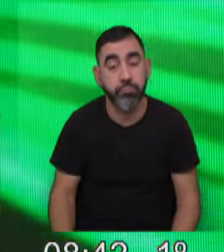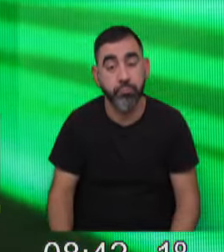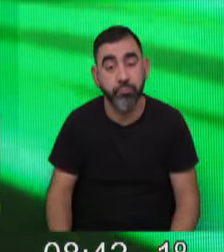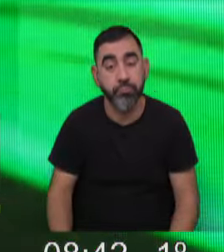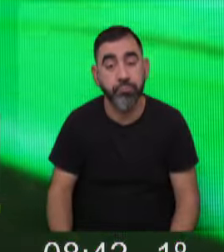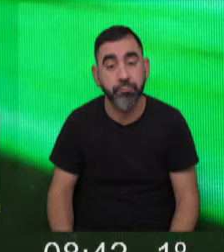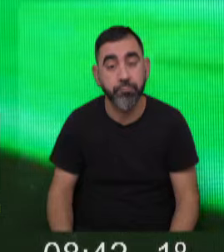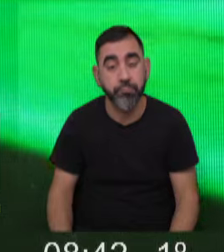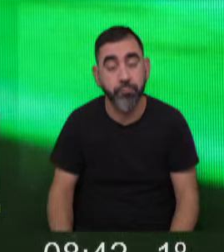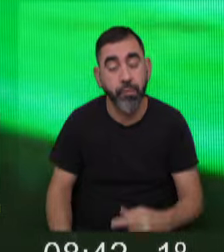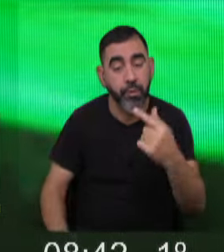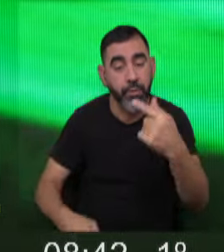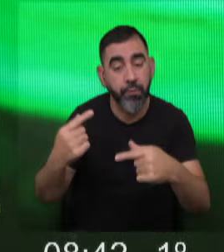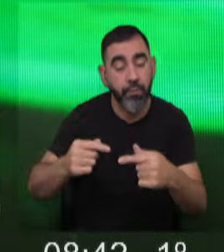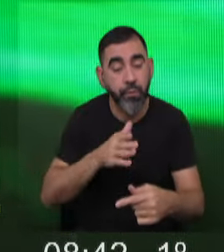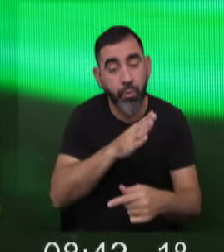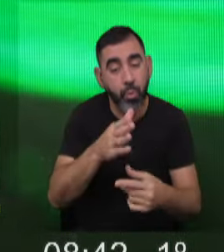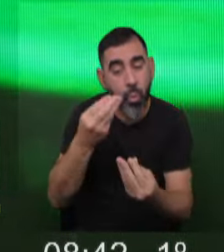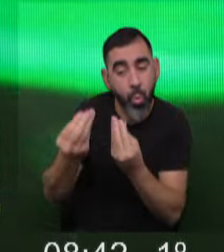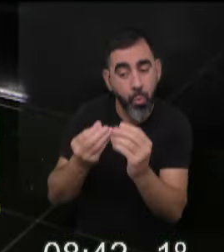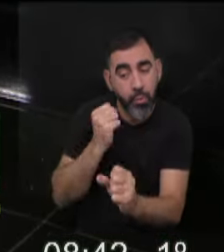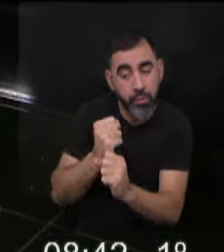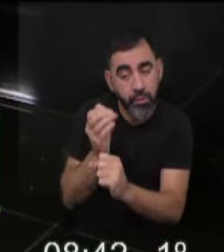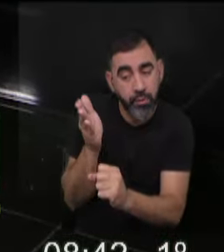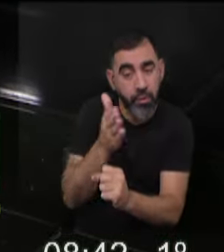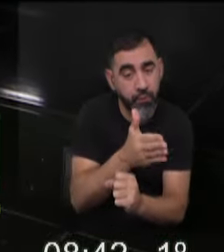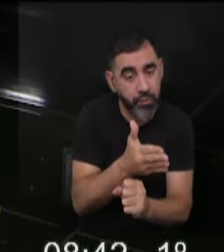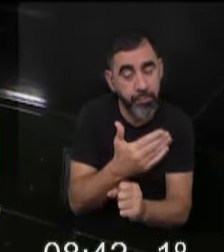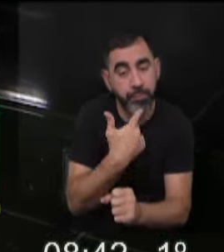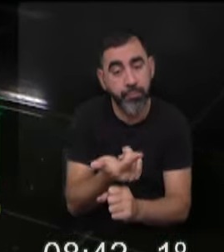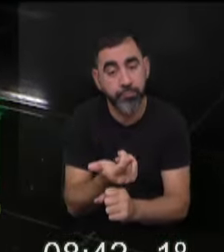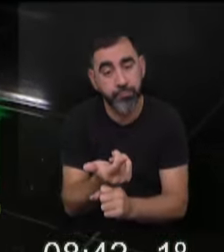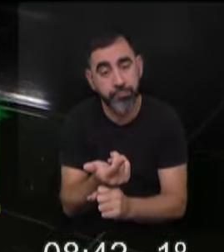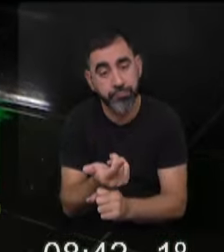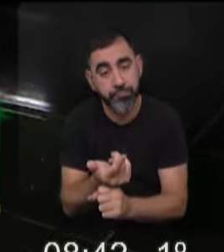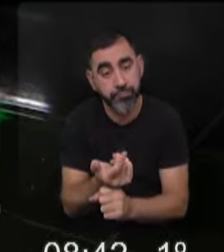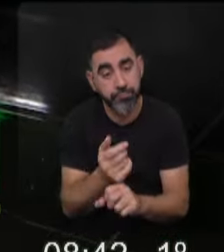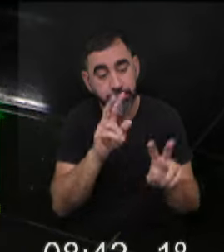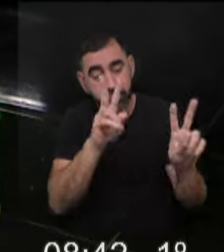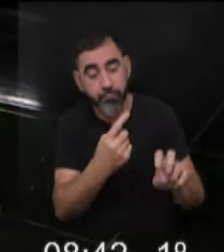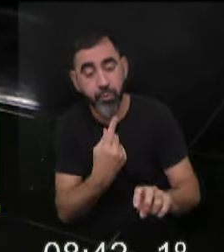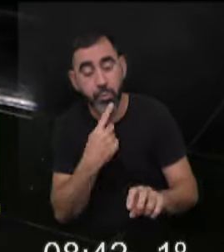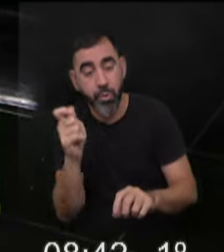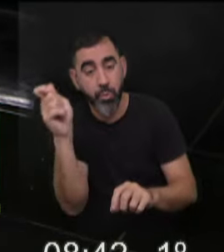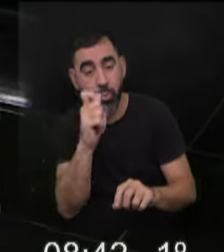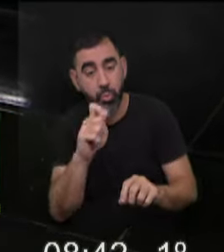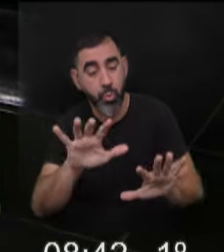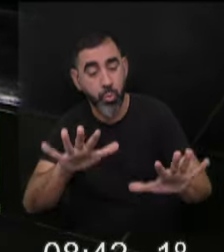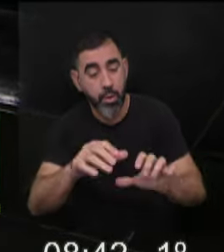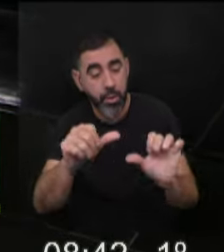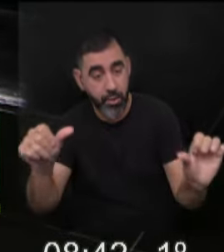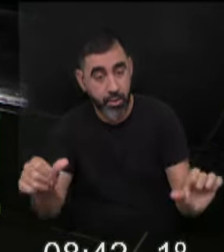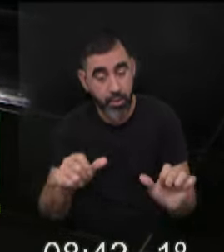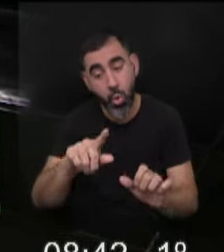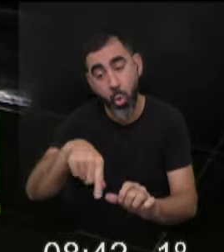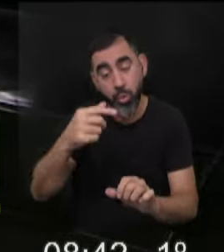ahí, buscamos diferentes líneas de cómo trabajarlo, que tiene que ver, uno, con mirar justamente la política pública y qué pasa,